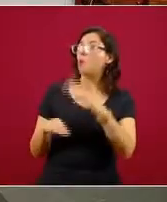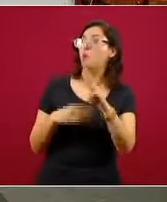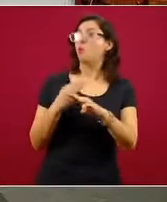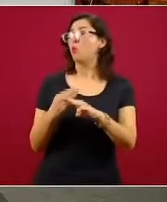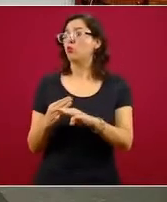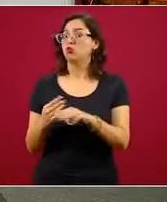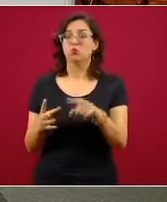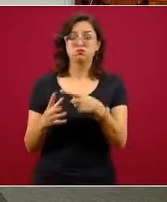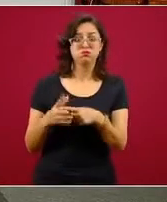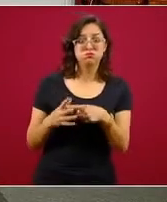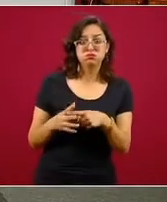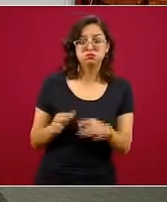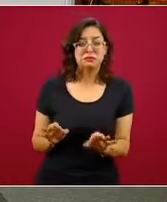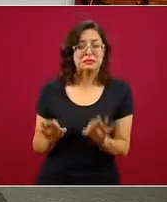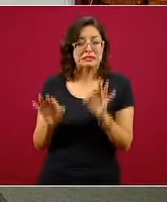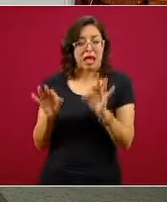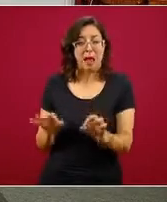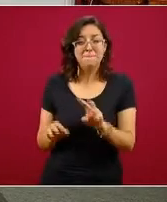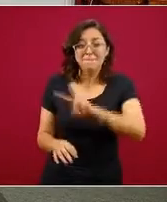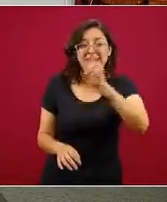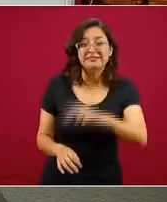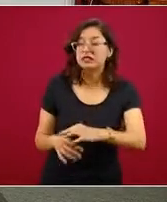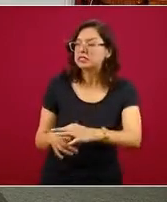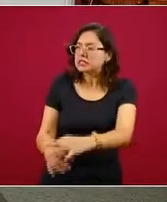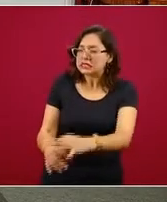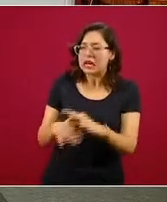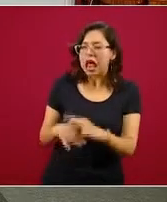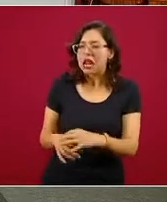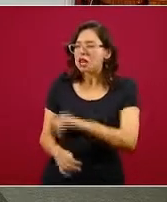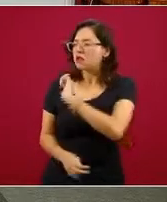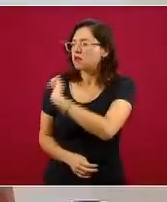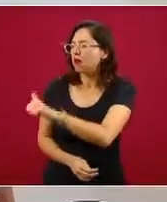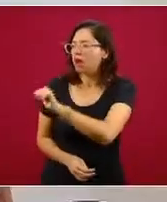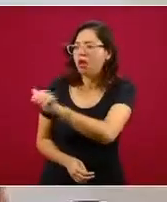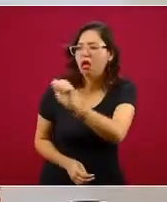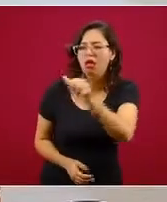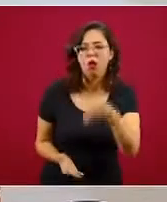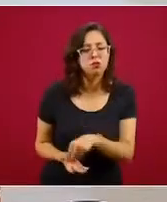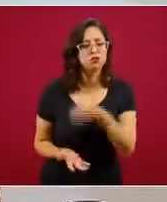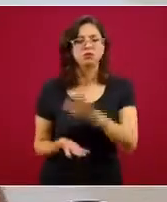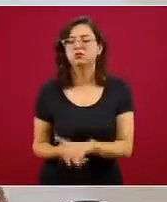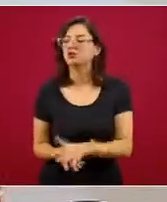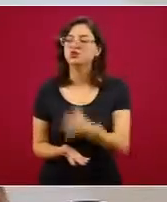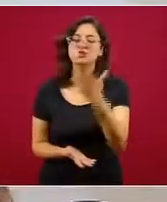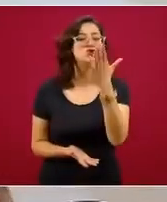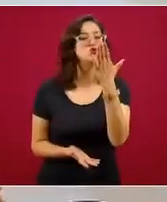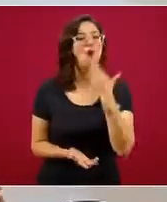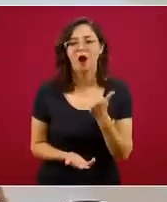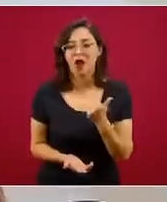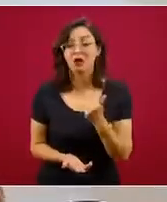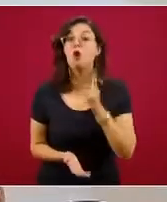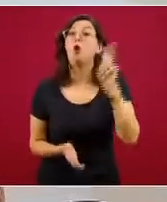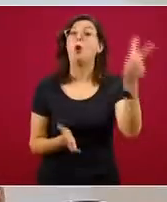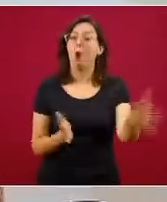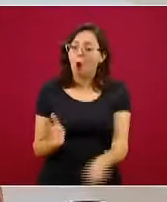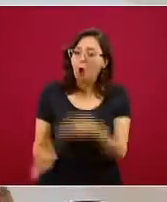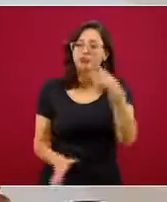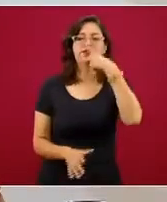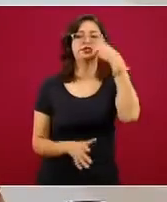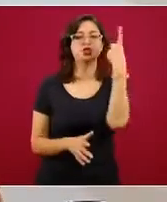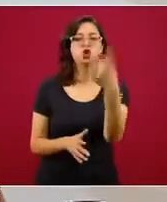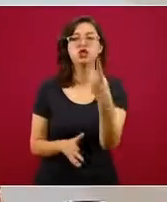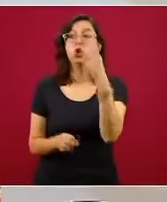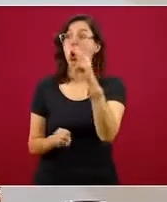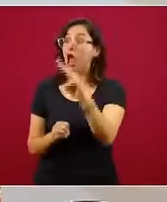número de la realidad del tamaño de la epidemia. Lo vuelvo a decir, en ningún país del mundo